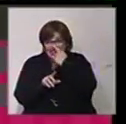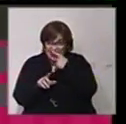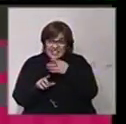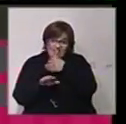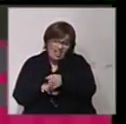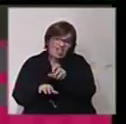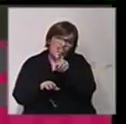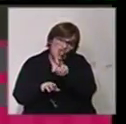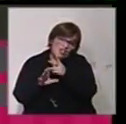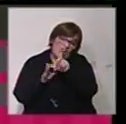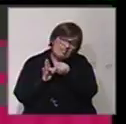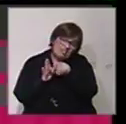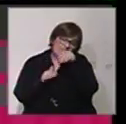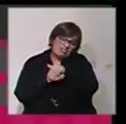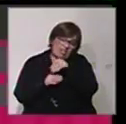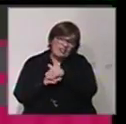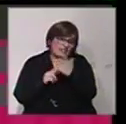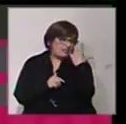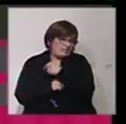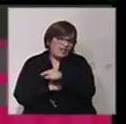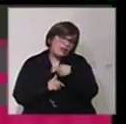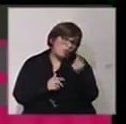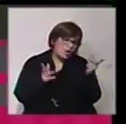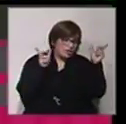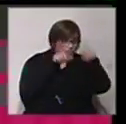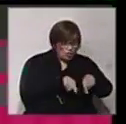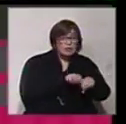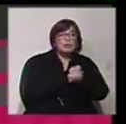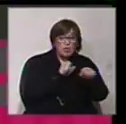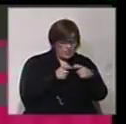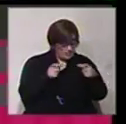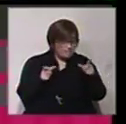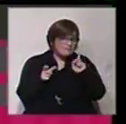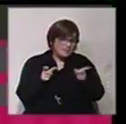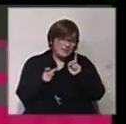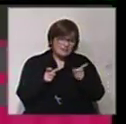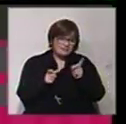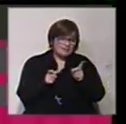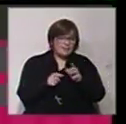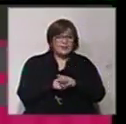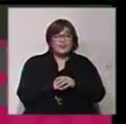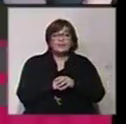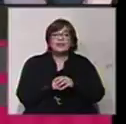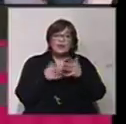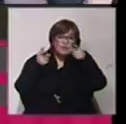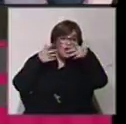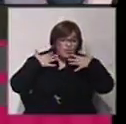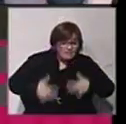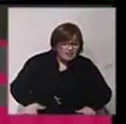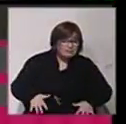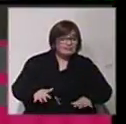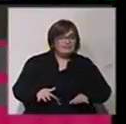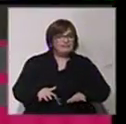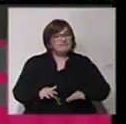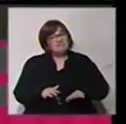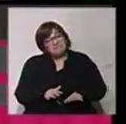sé, te quedás un rato, te vas y podés volver 6, 7, 8 de la noche y terminar de ver lo que te interesa. ¿Vas a estar disfrazado, Marcela?